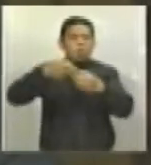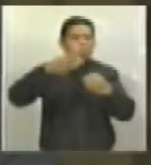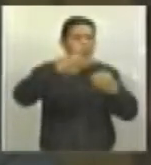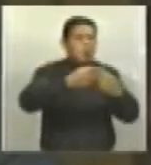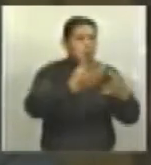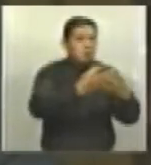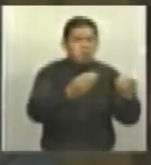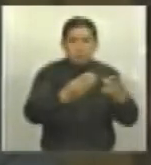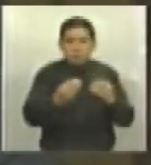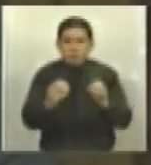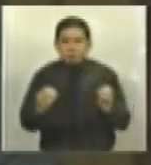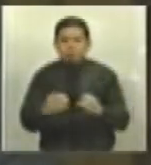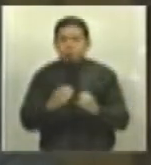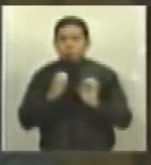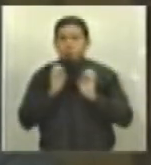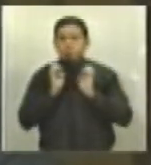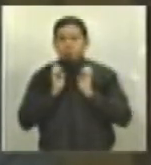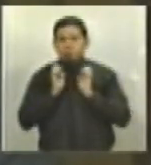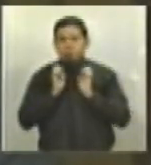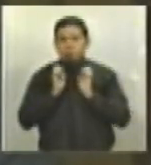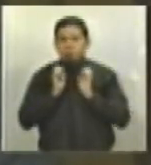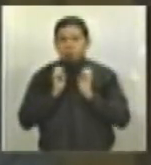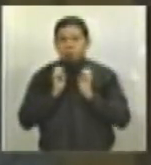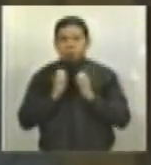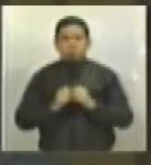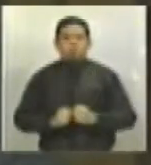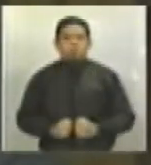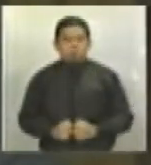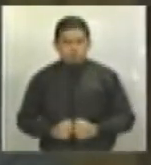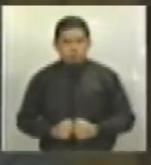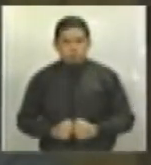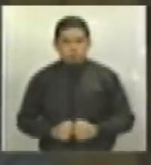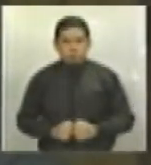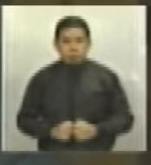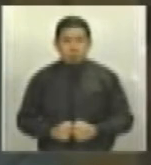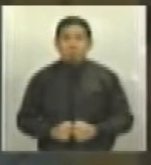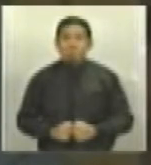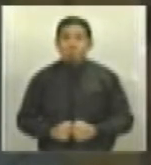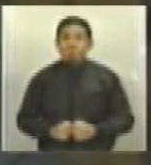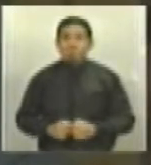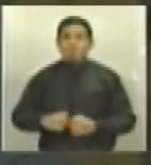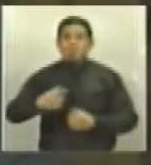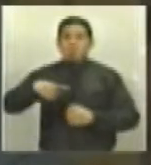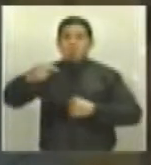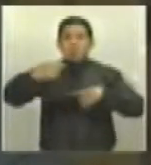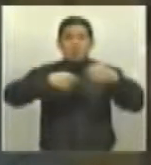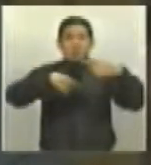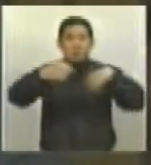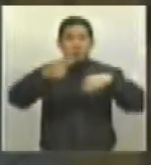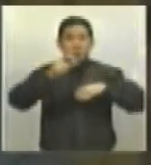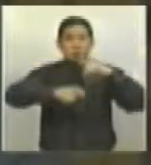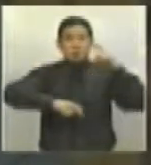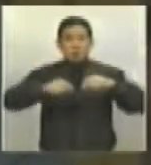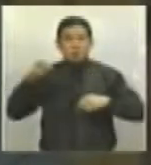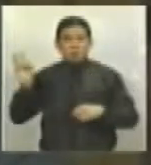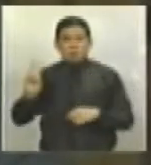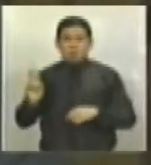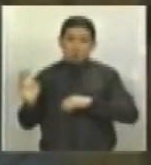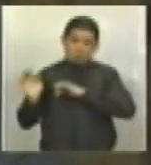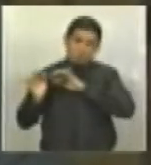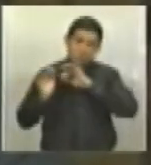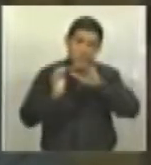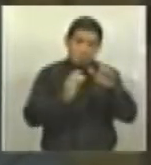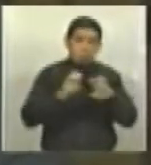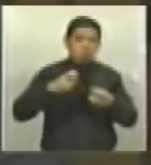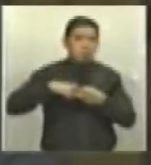soluciones constructivas sin exclusión alguna. La migración masiva de personas desde Venezuela es un problema